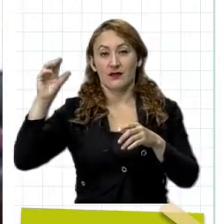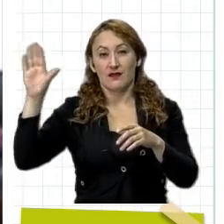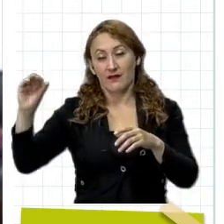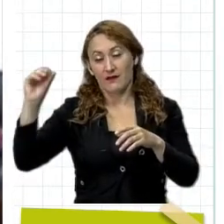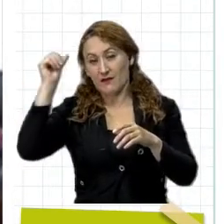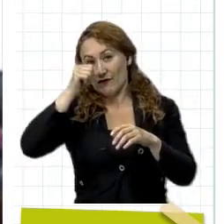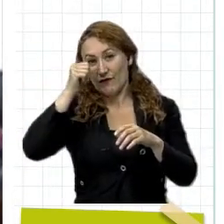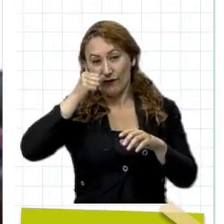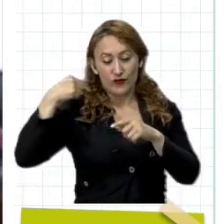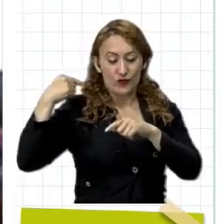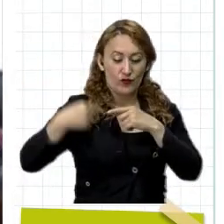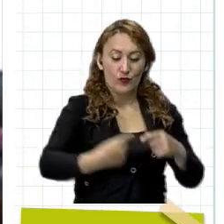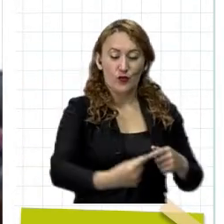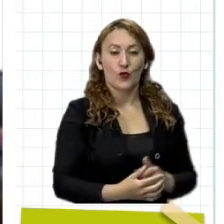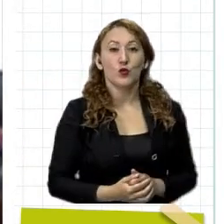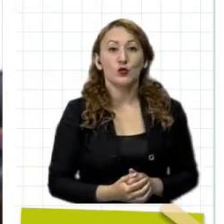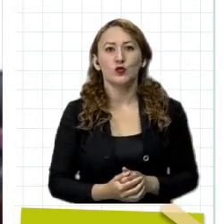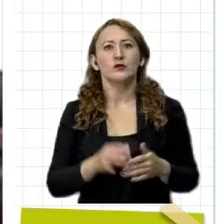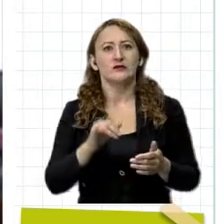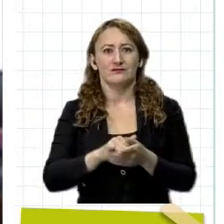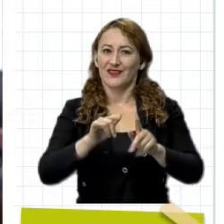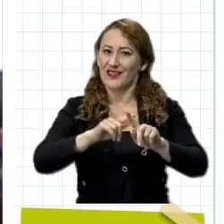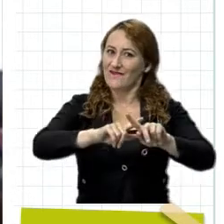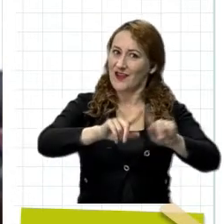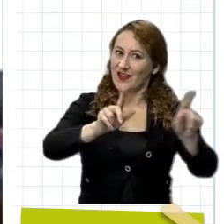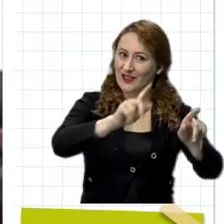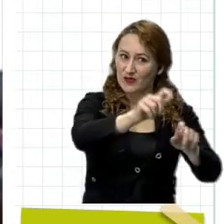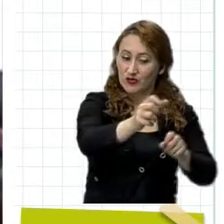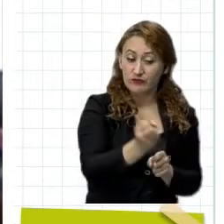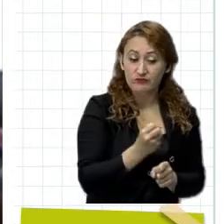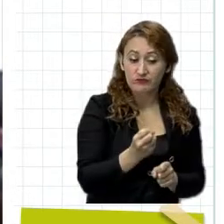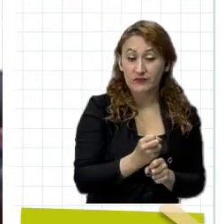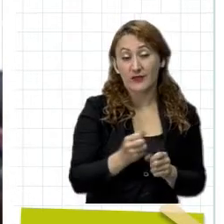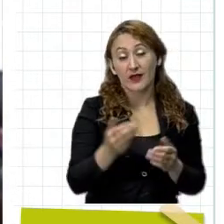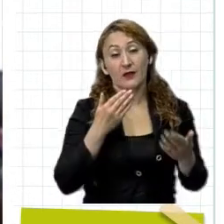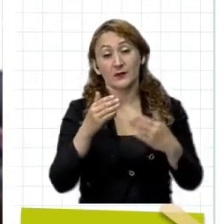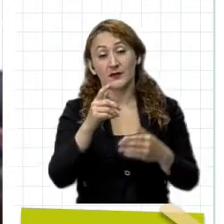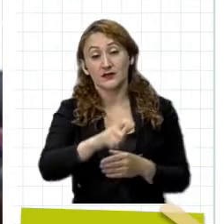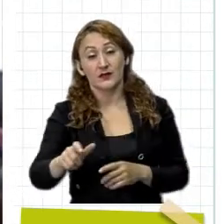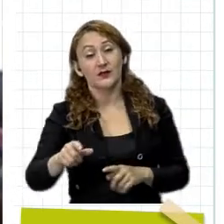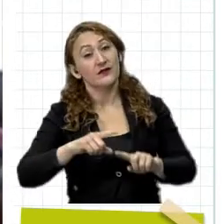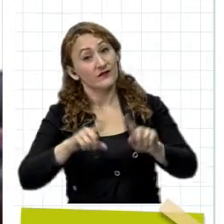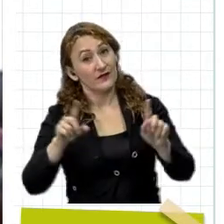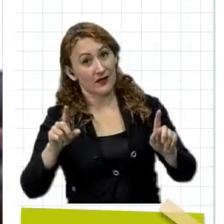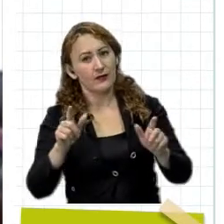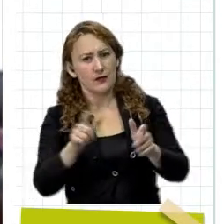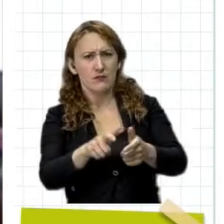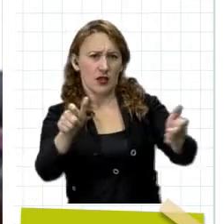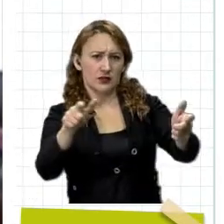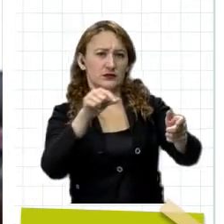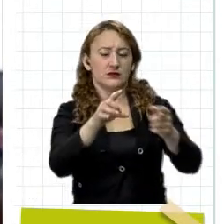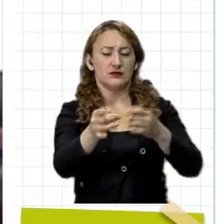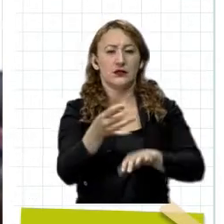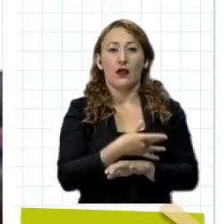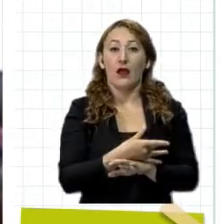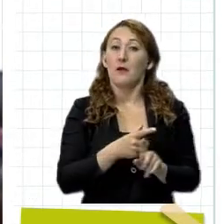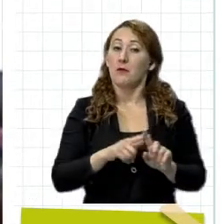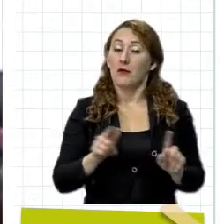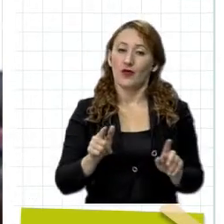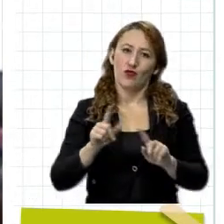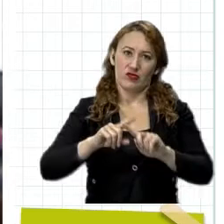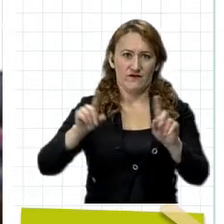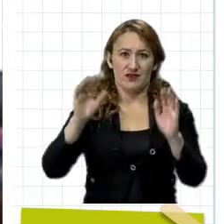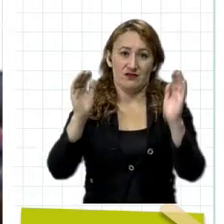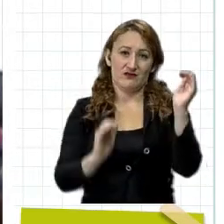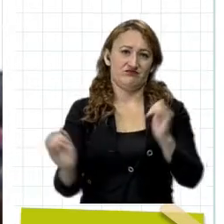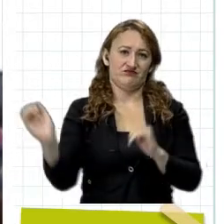la vez, distinta de la del obrero y campesino que prevalecía en la época, pero diferente, por supuesto, de la élite. En